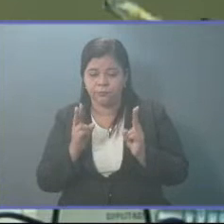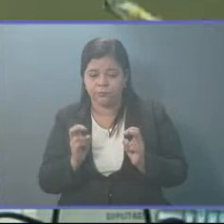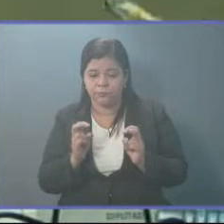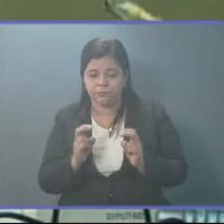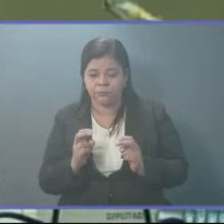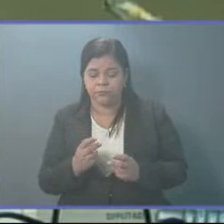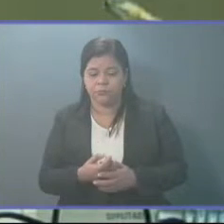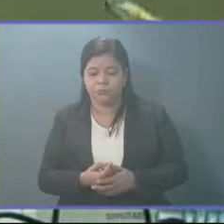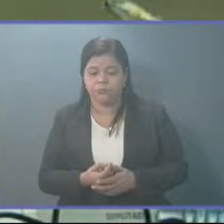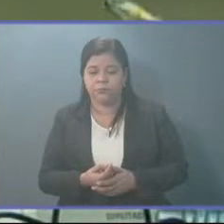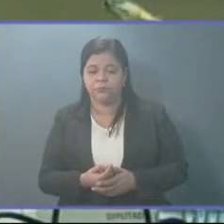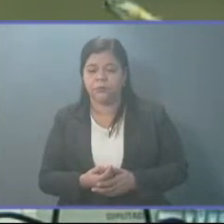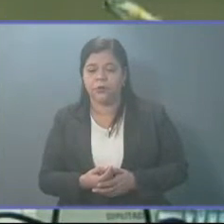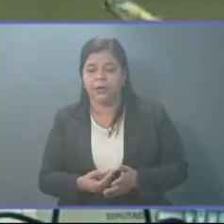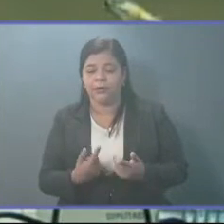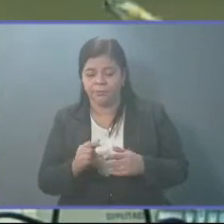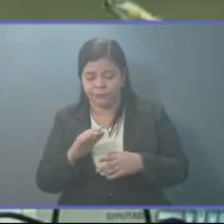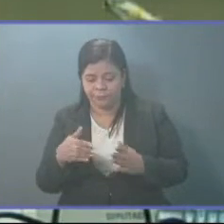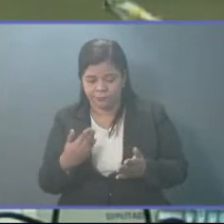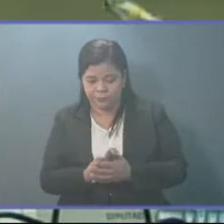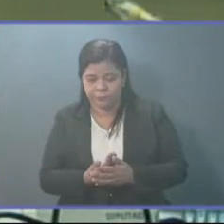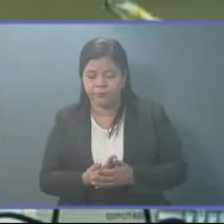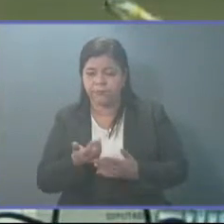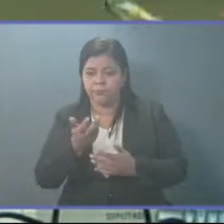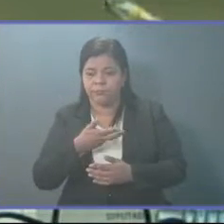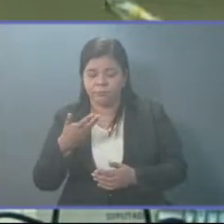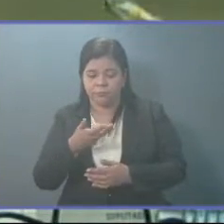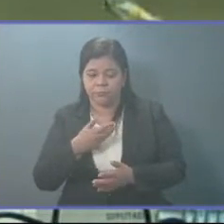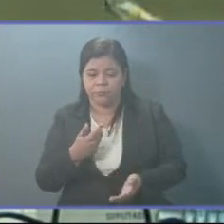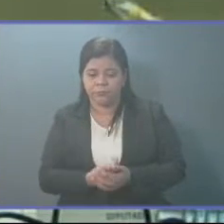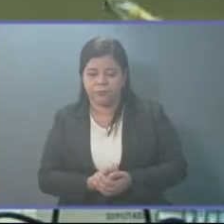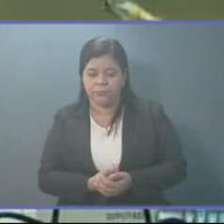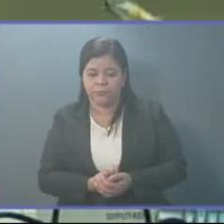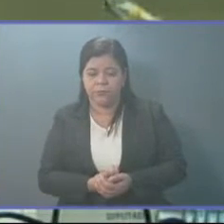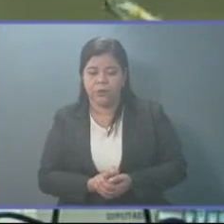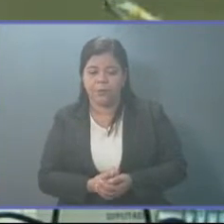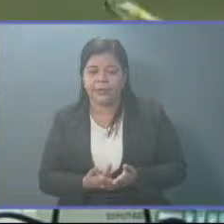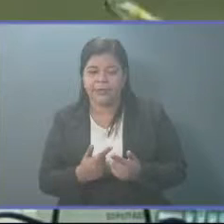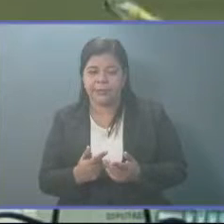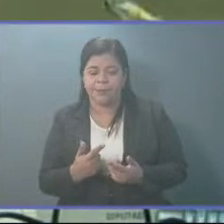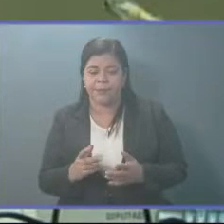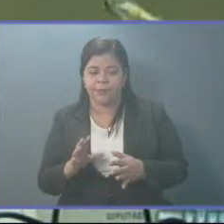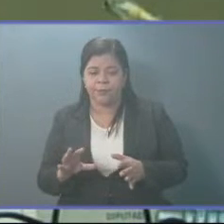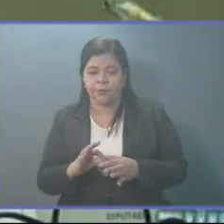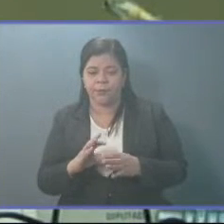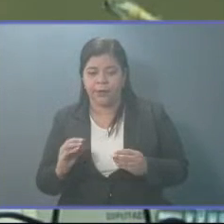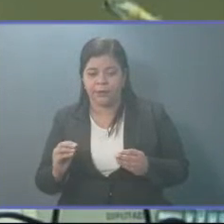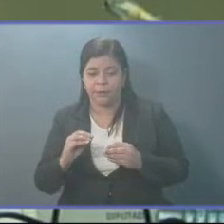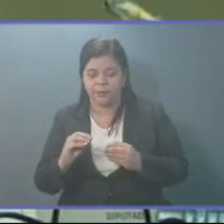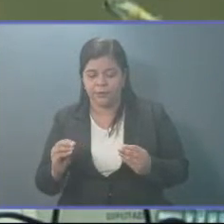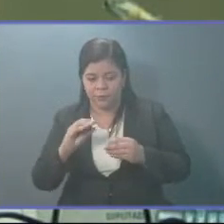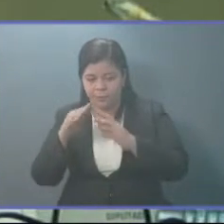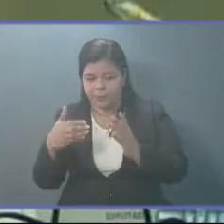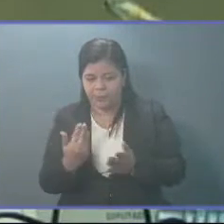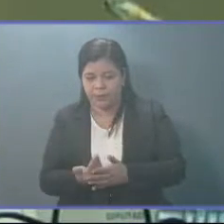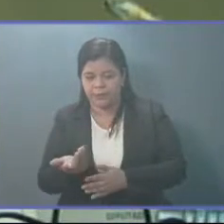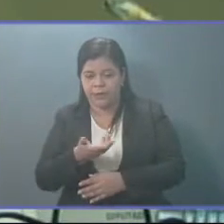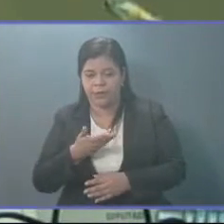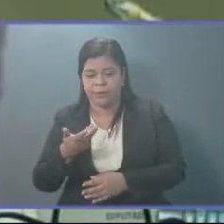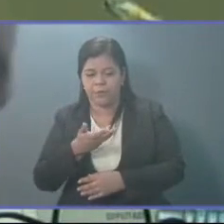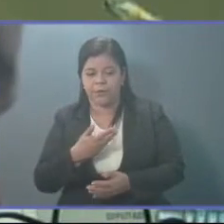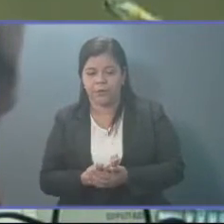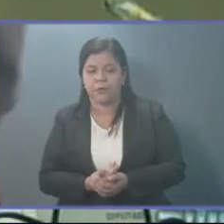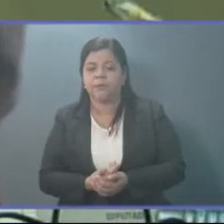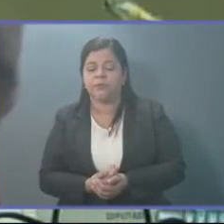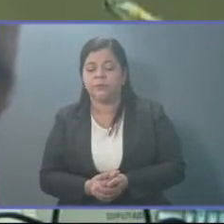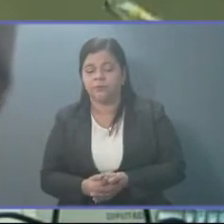de los empleados. Ellos, como dijo el diputado David Reyes, está bien